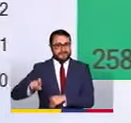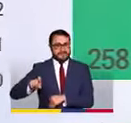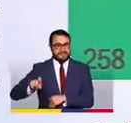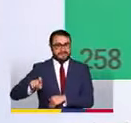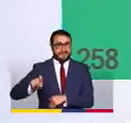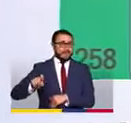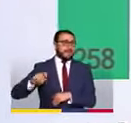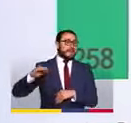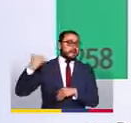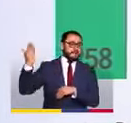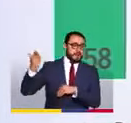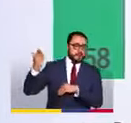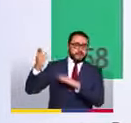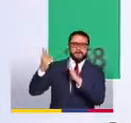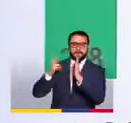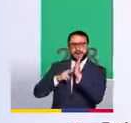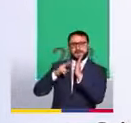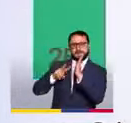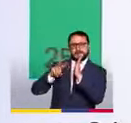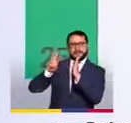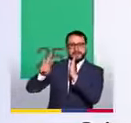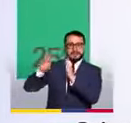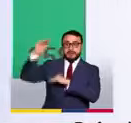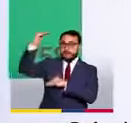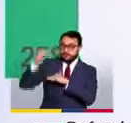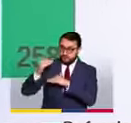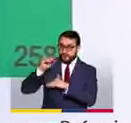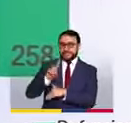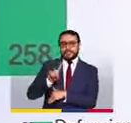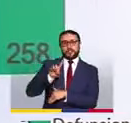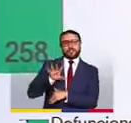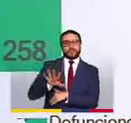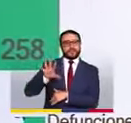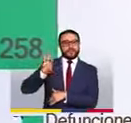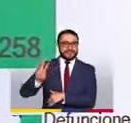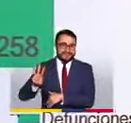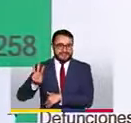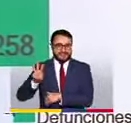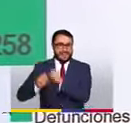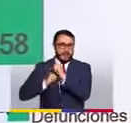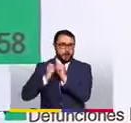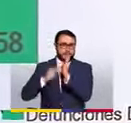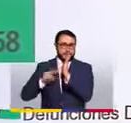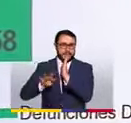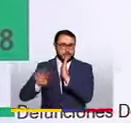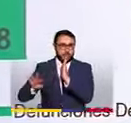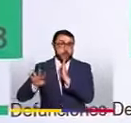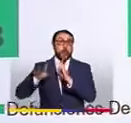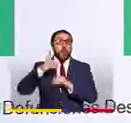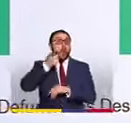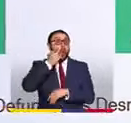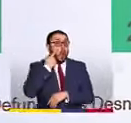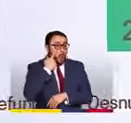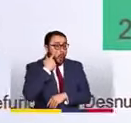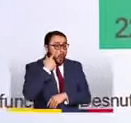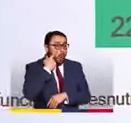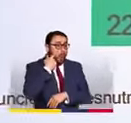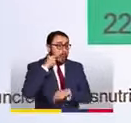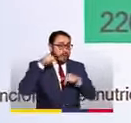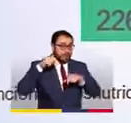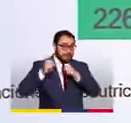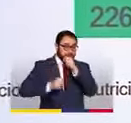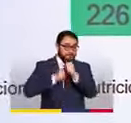24, en el 23, a 159 en el 24 y ojo,